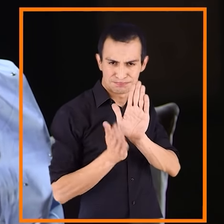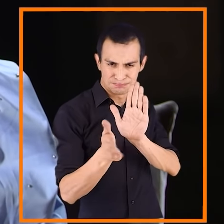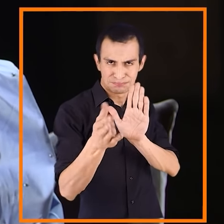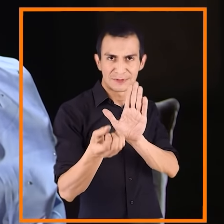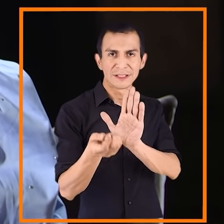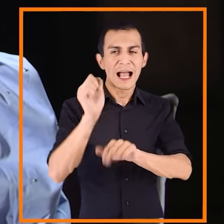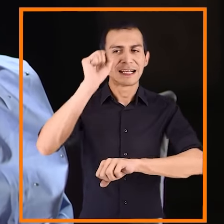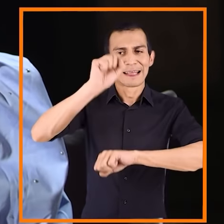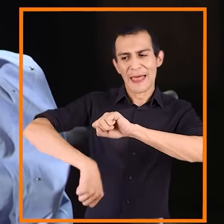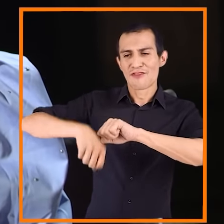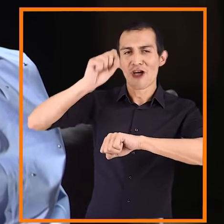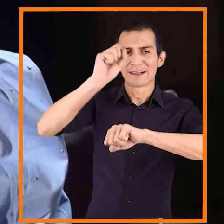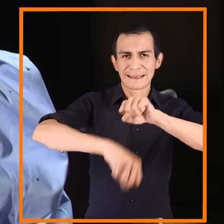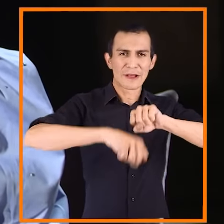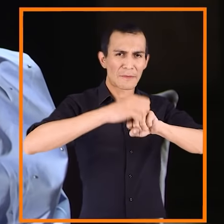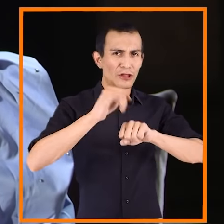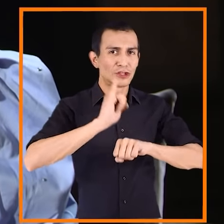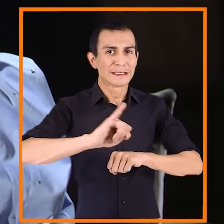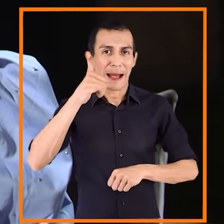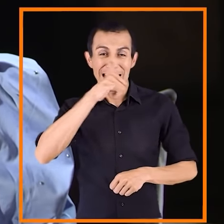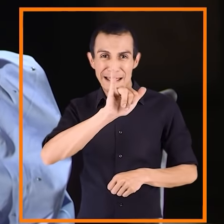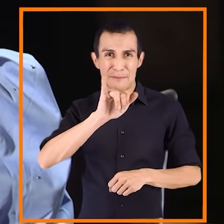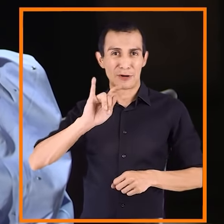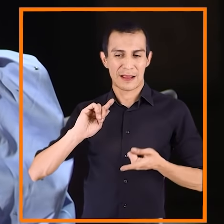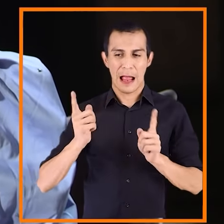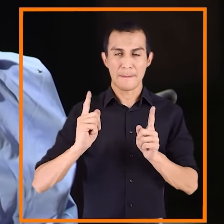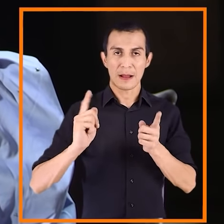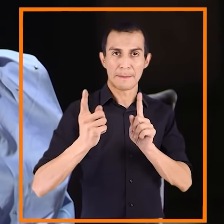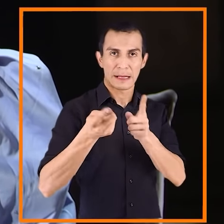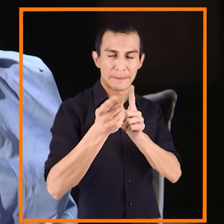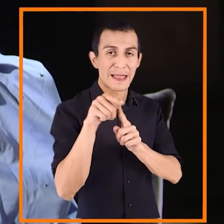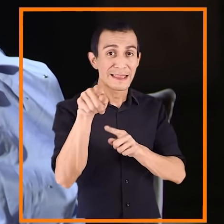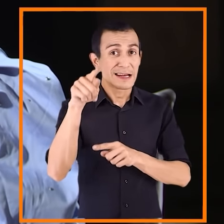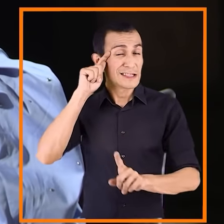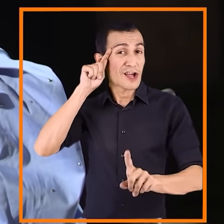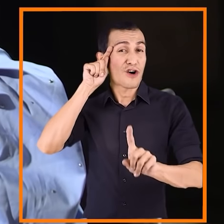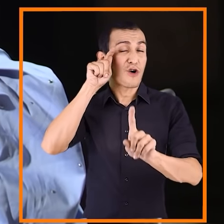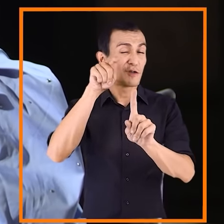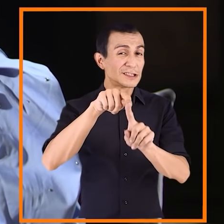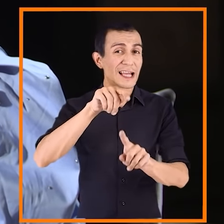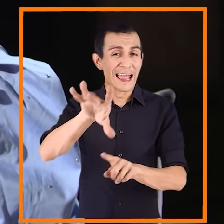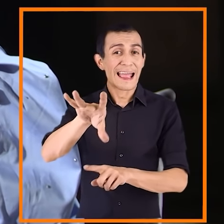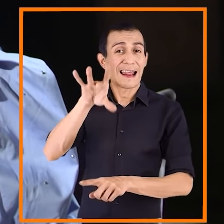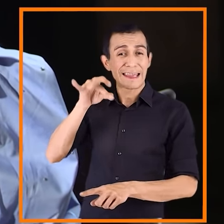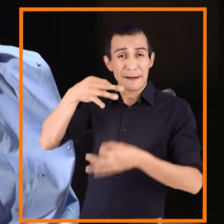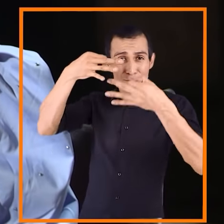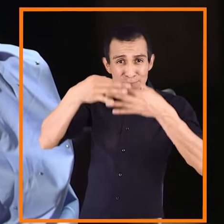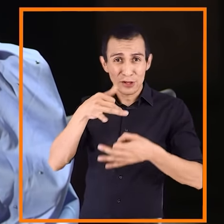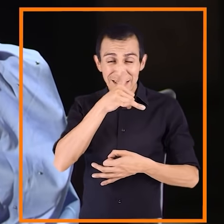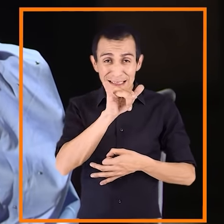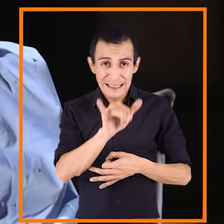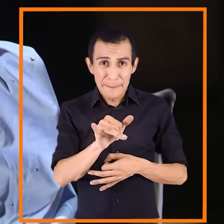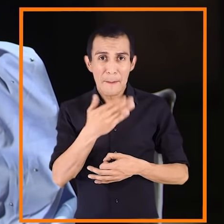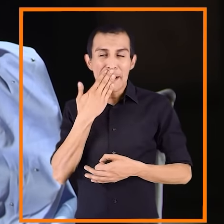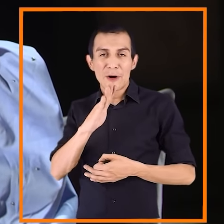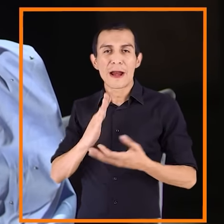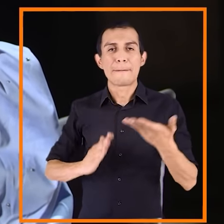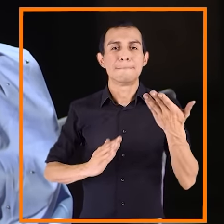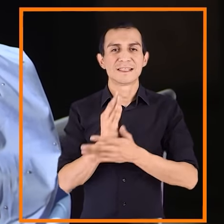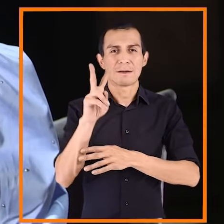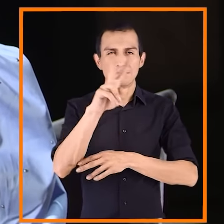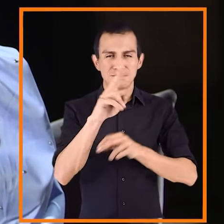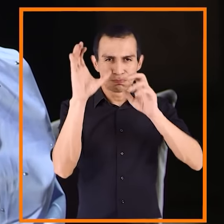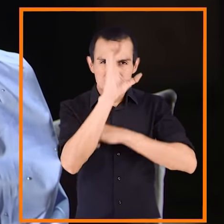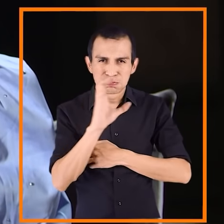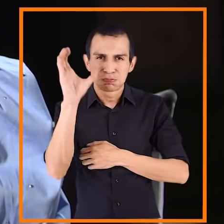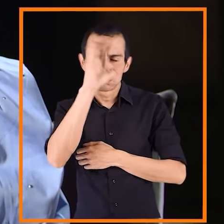y acertándole al mercado todo el tiempo? Porque el mercado va cambiando. Y en ese sentido, escoger el buen momento para ya comenzar a